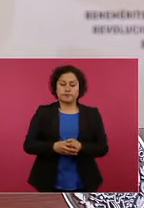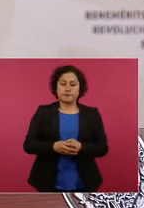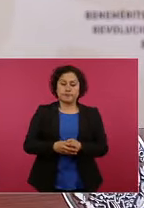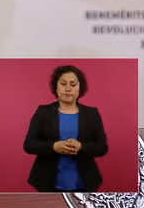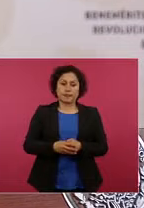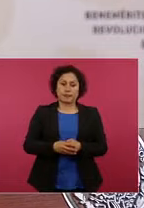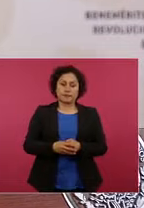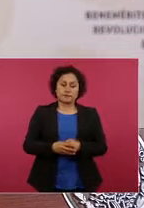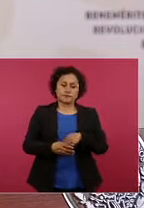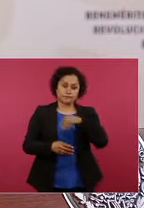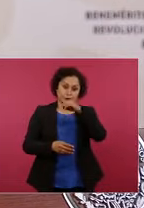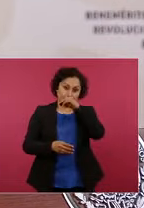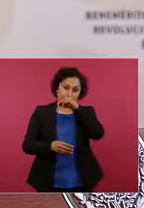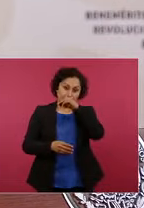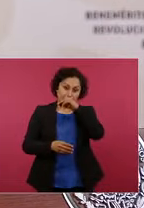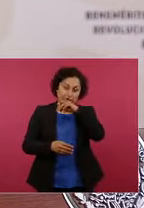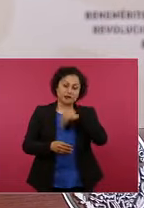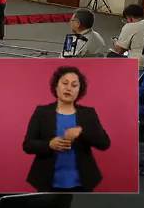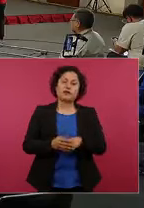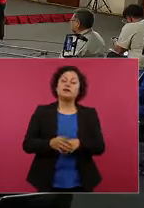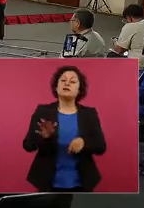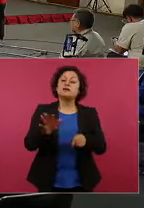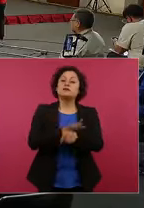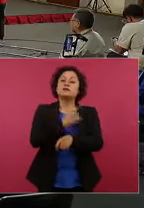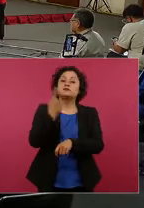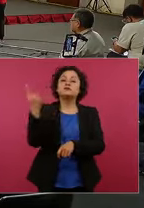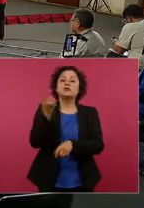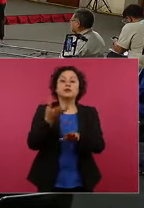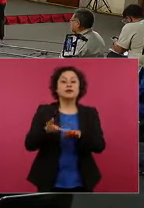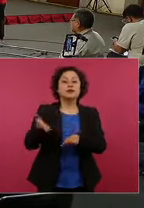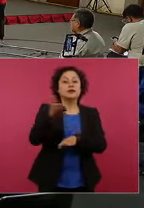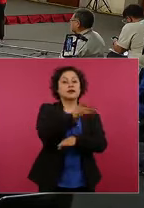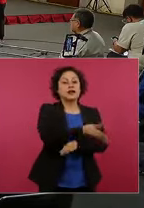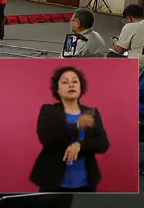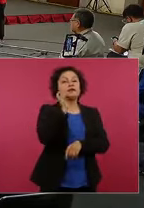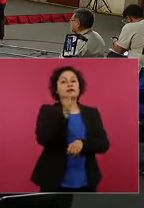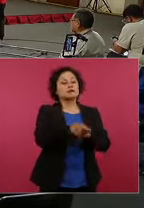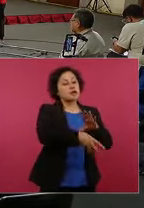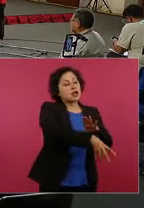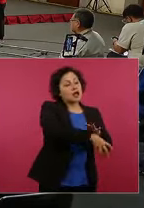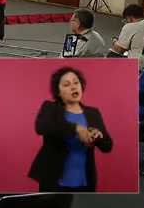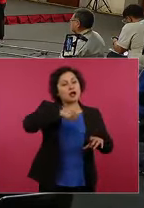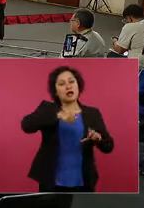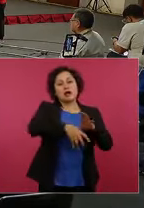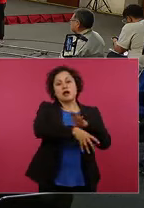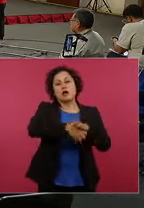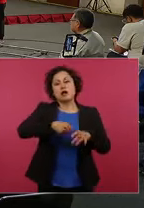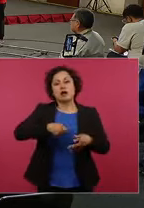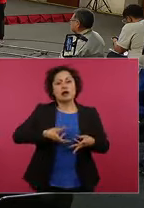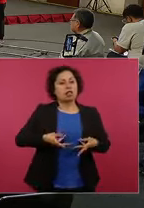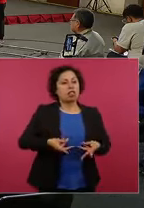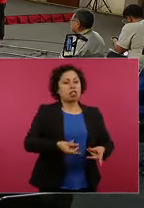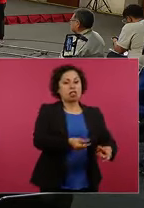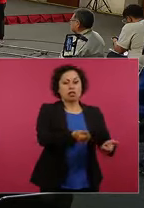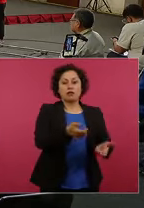Porque se dedicaban a extraer y la corrupción que imperaba en Pemex.